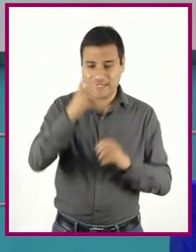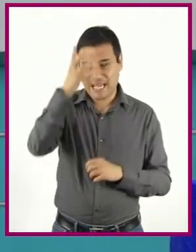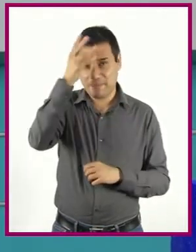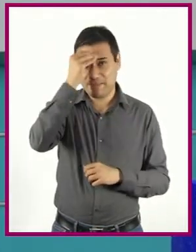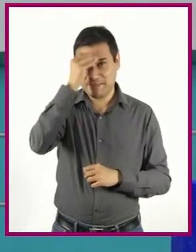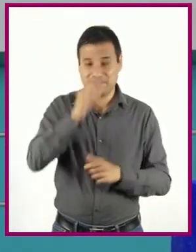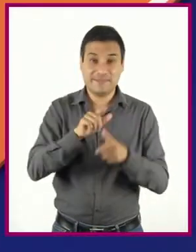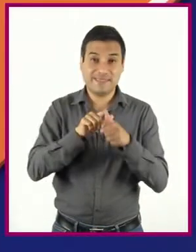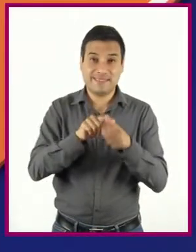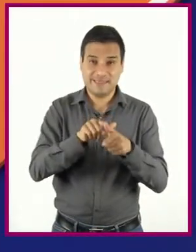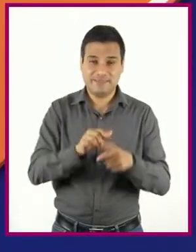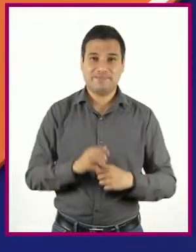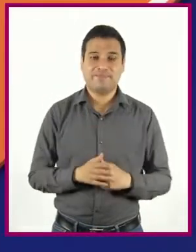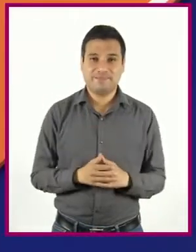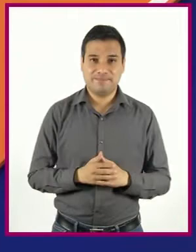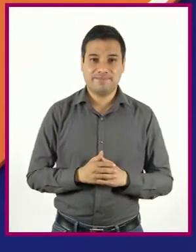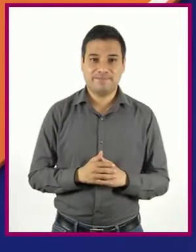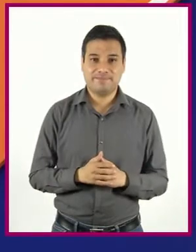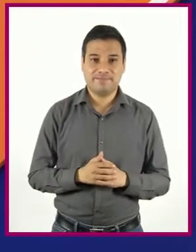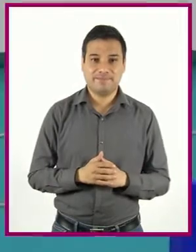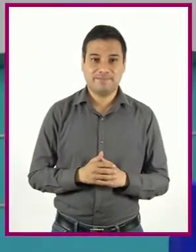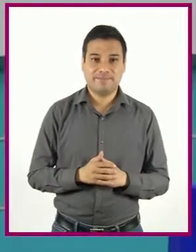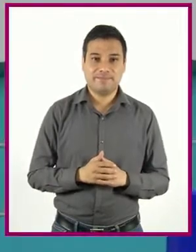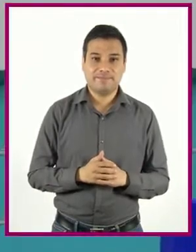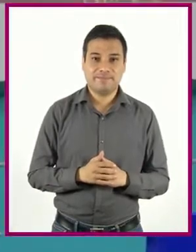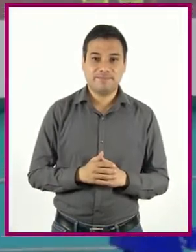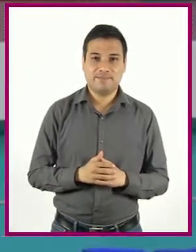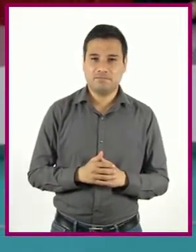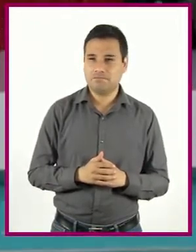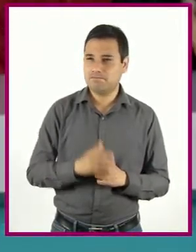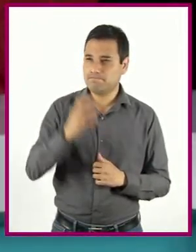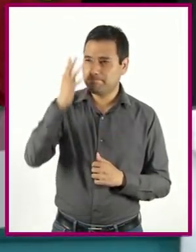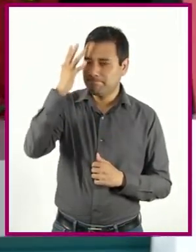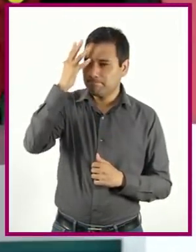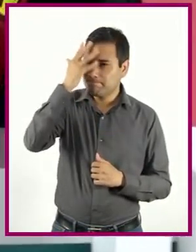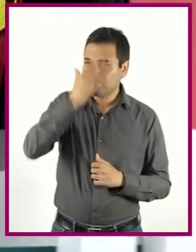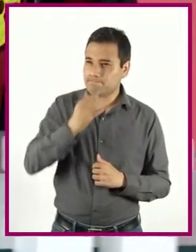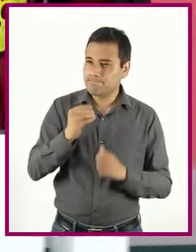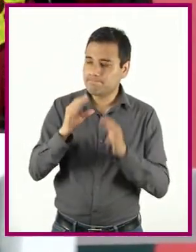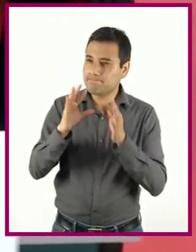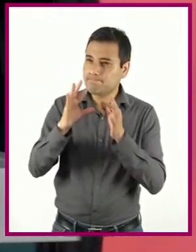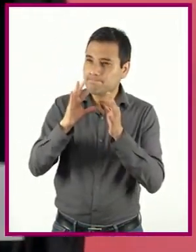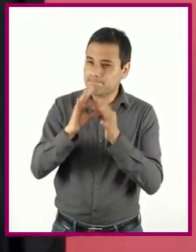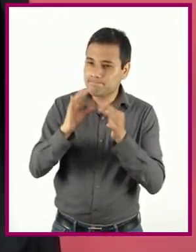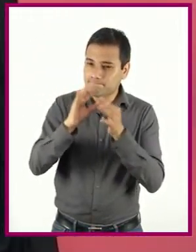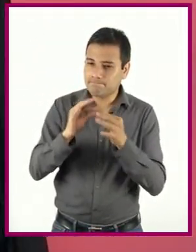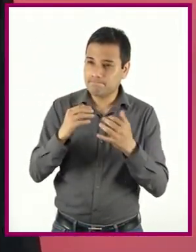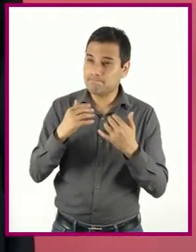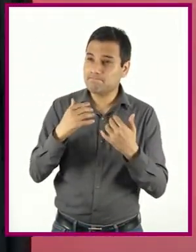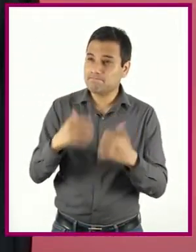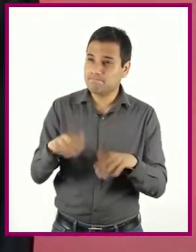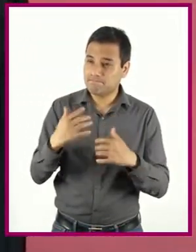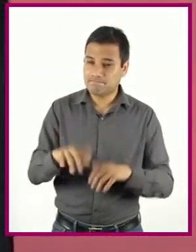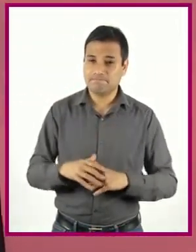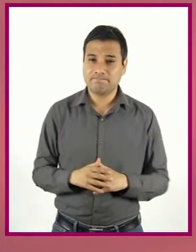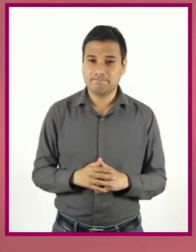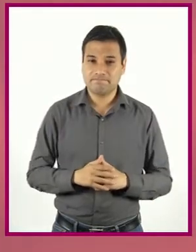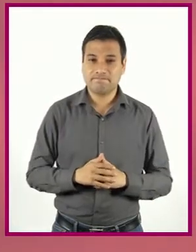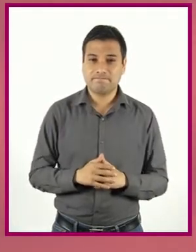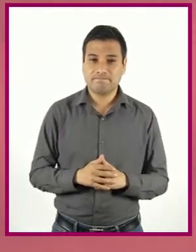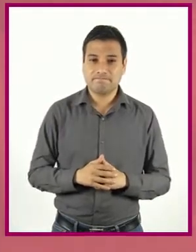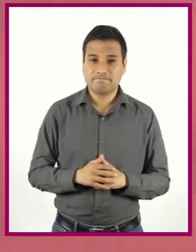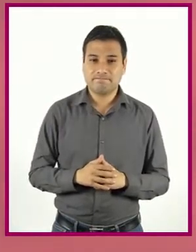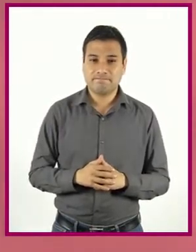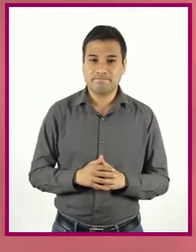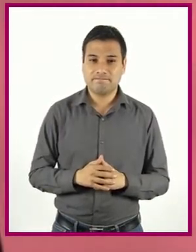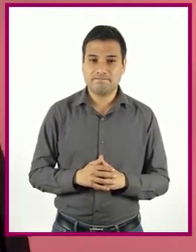donde quiera que se encuentren. ¡Ah! Oh, ¡qué hermoso! ¡Ay, qué hermoso! Pero a mí no